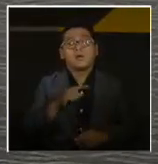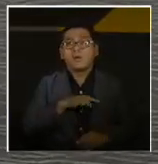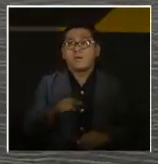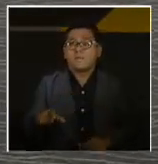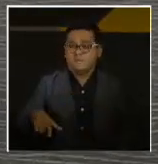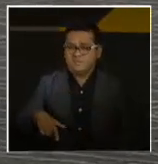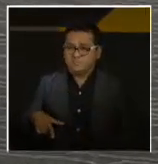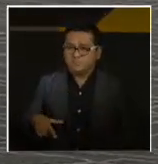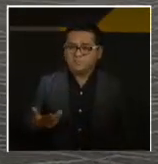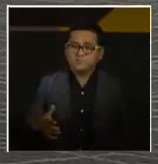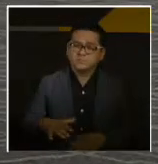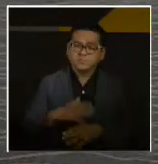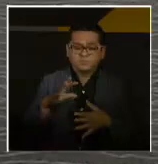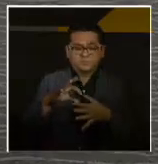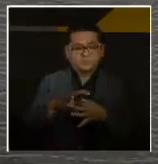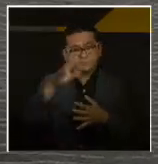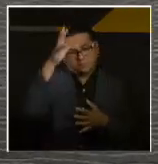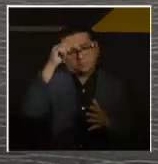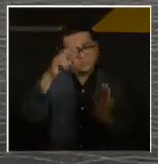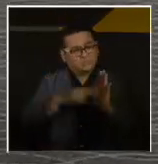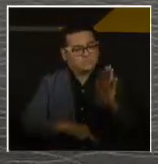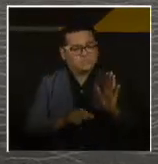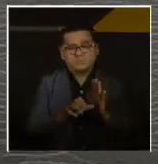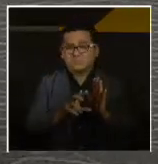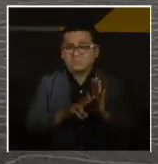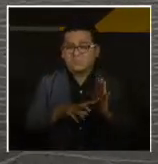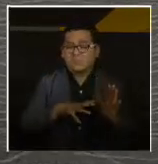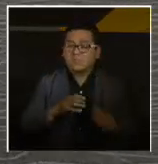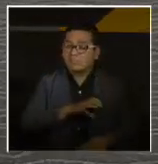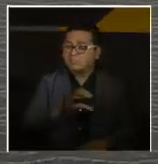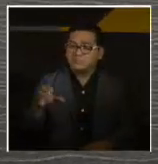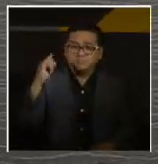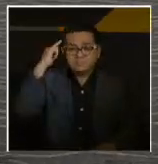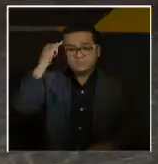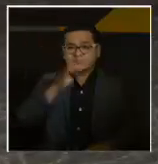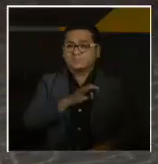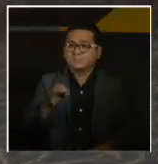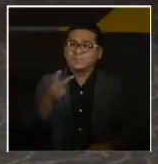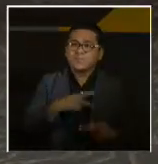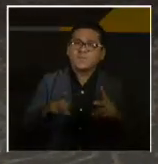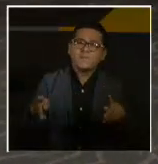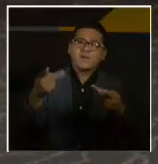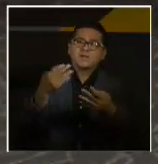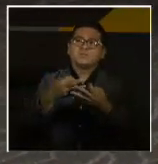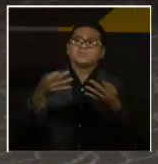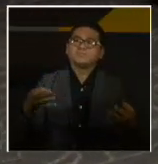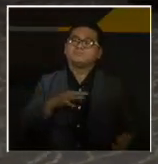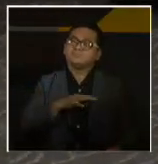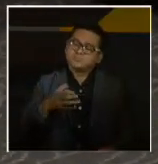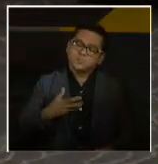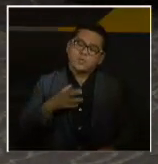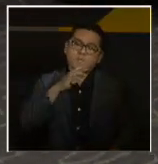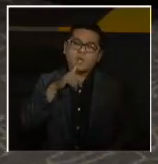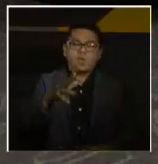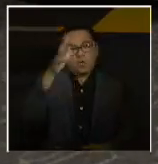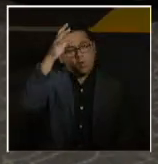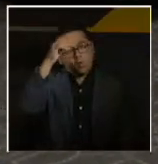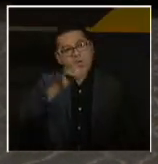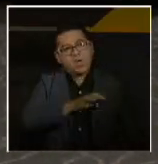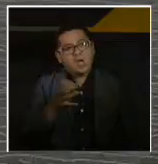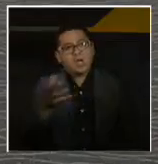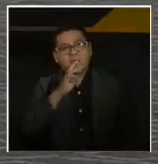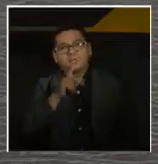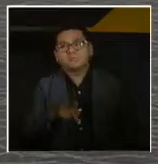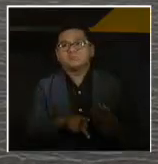en mi gobierno convenios entre inversionistas y campesinos para que en vez de vender sus tierras tengan un convenio para que